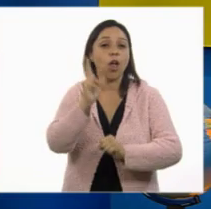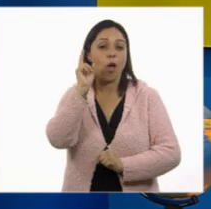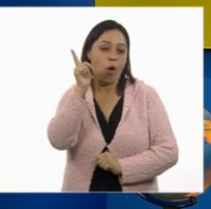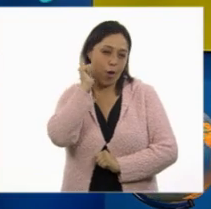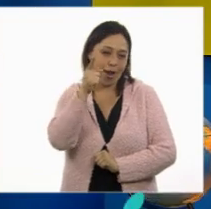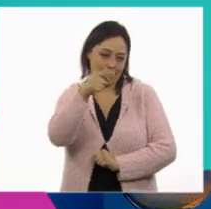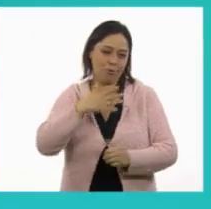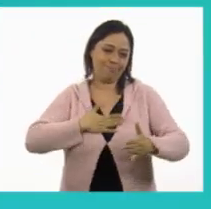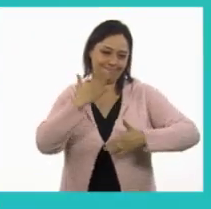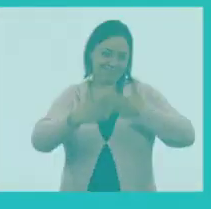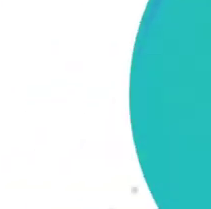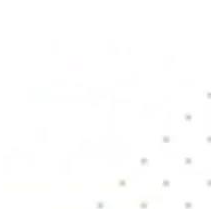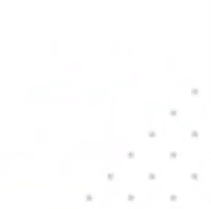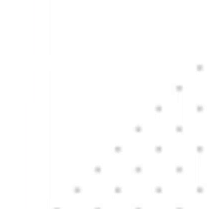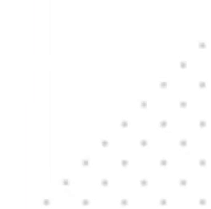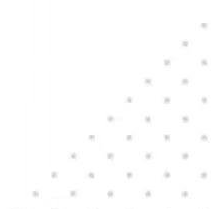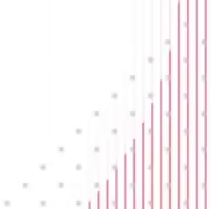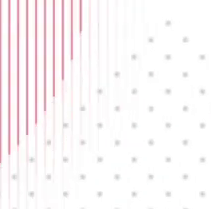hasta la próxima.